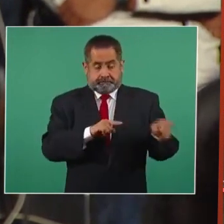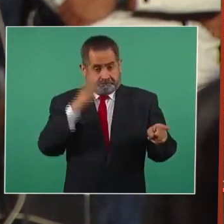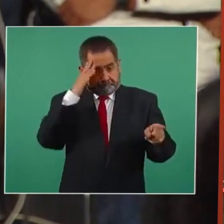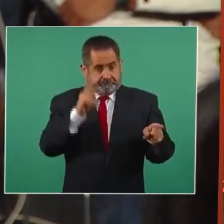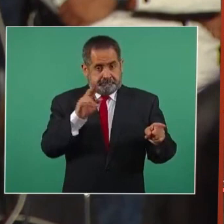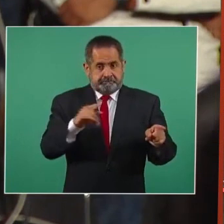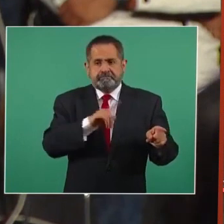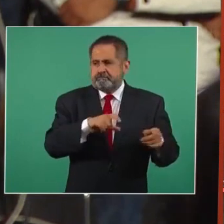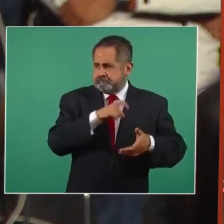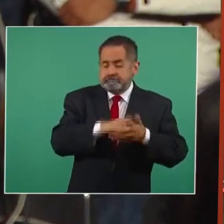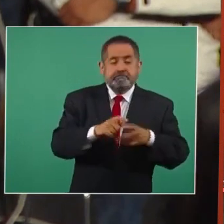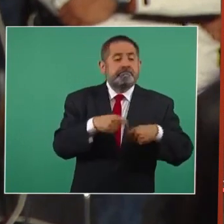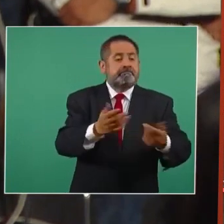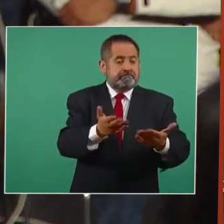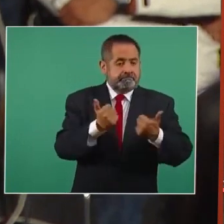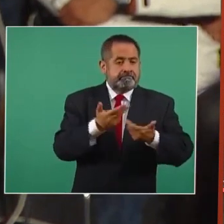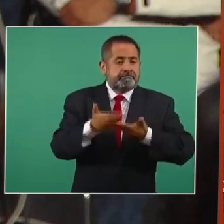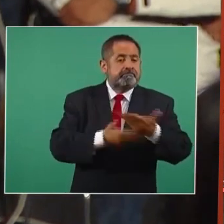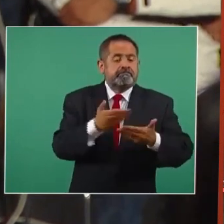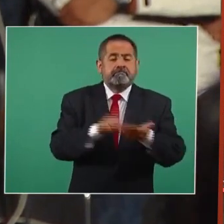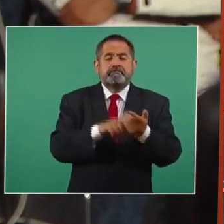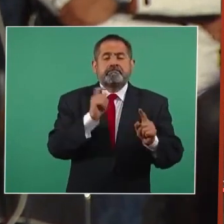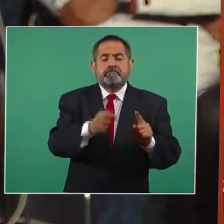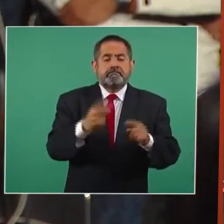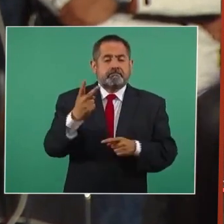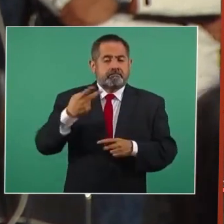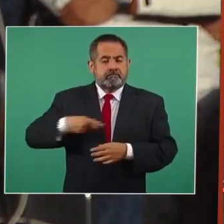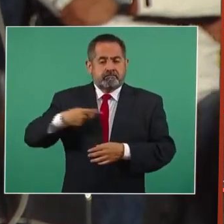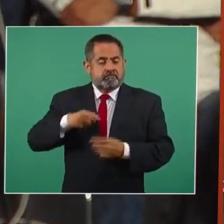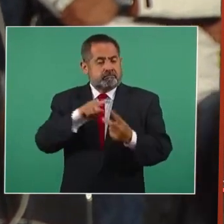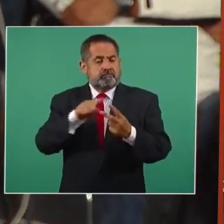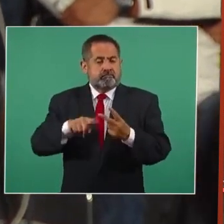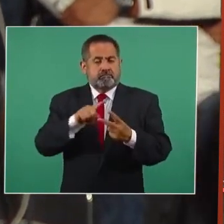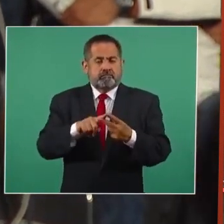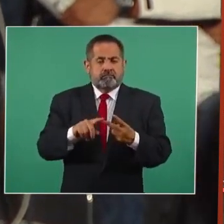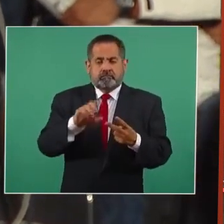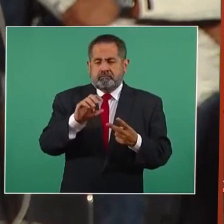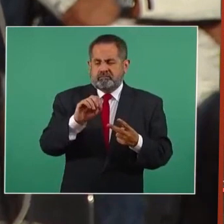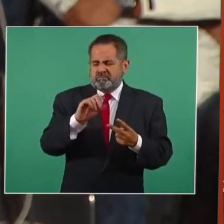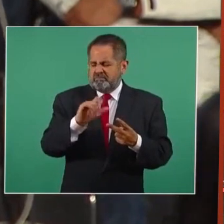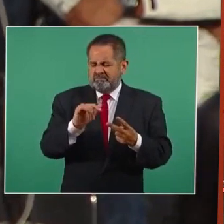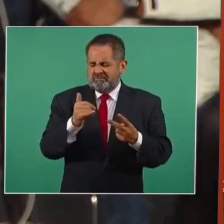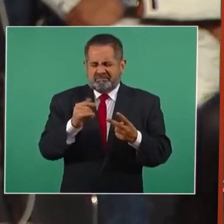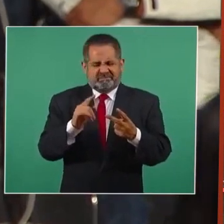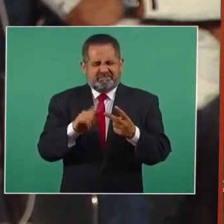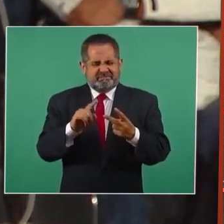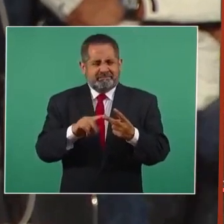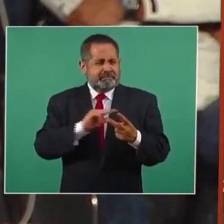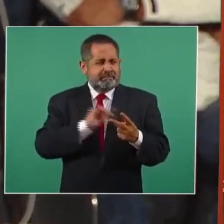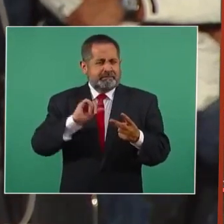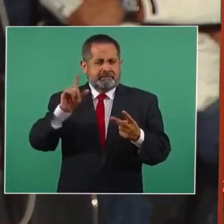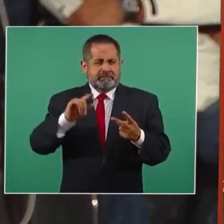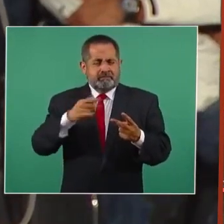ha contratado los servicios de 2 personas, entre ellos Olay y un